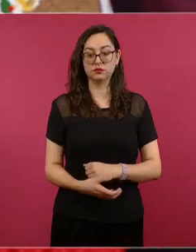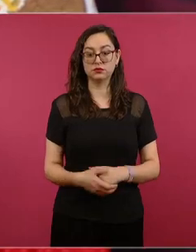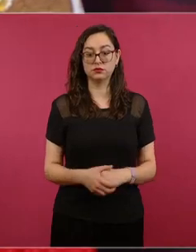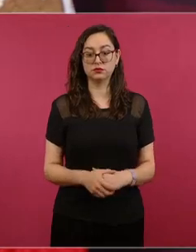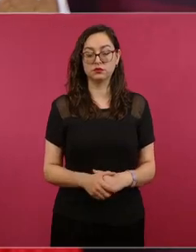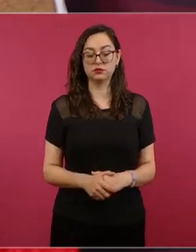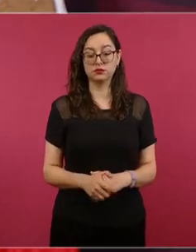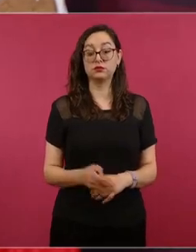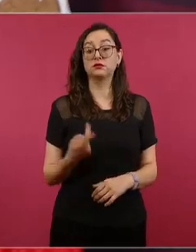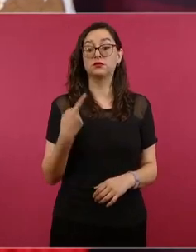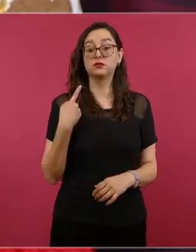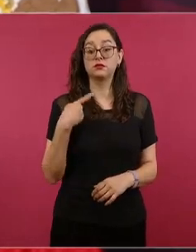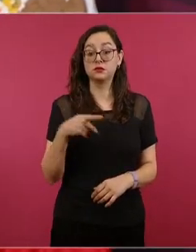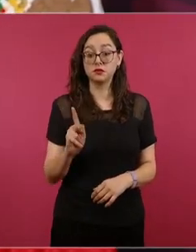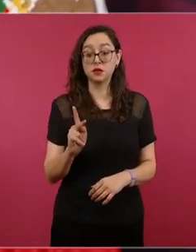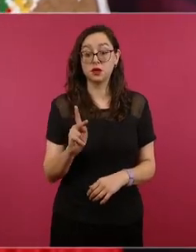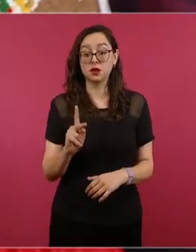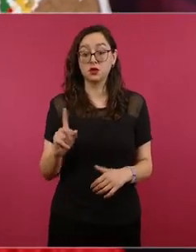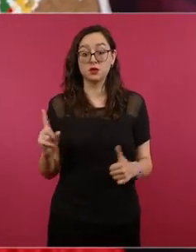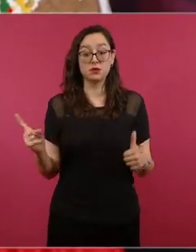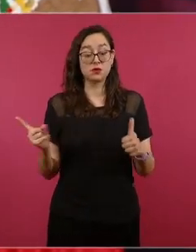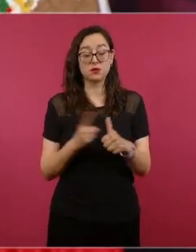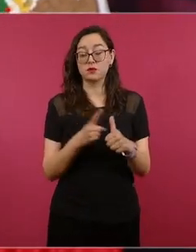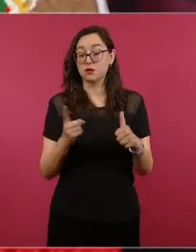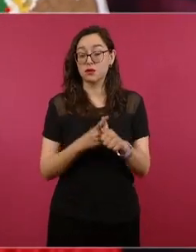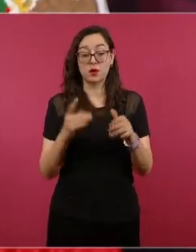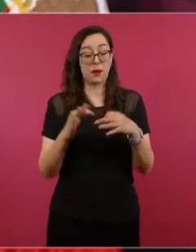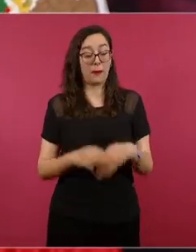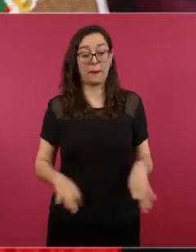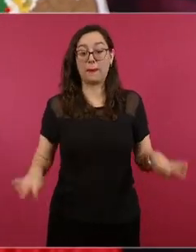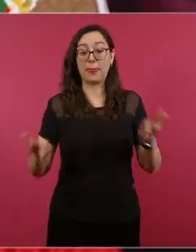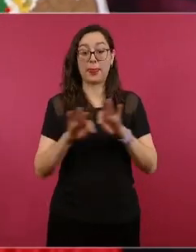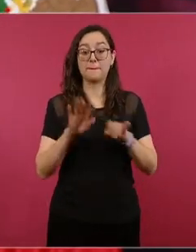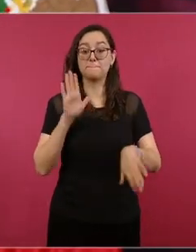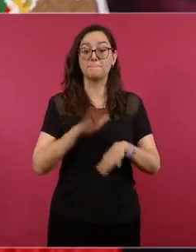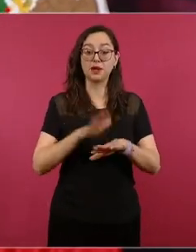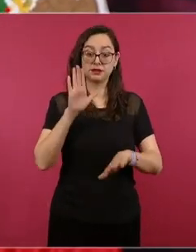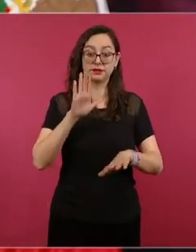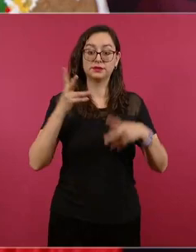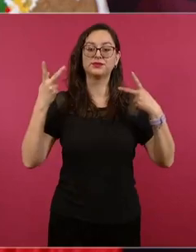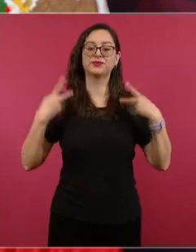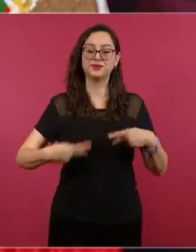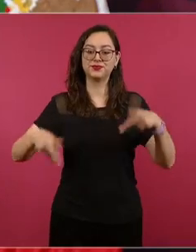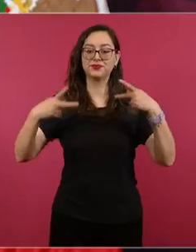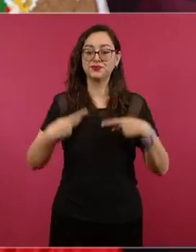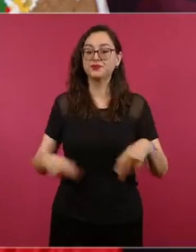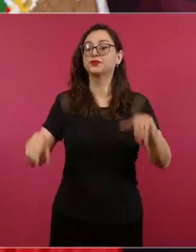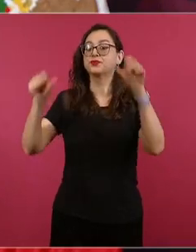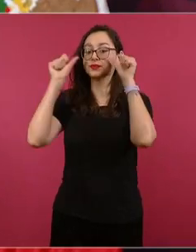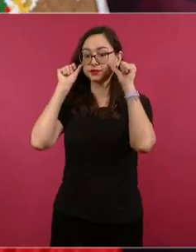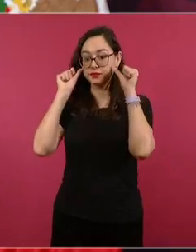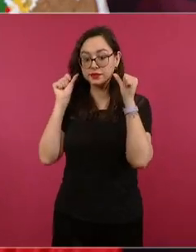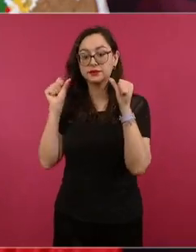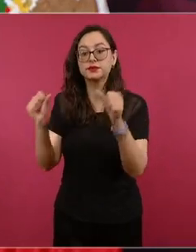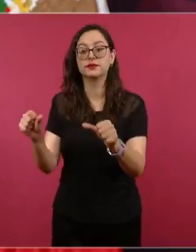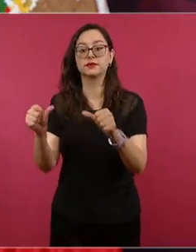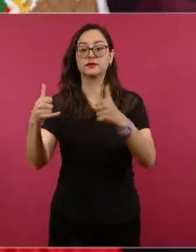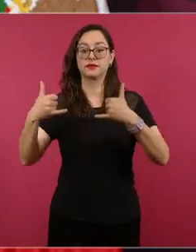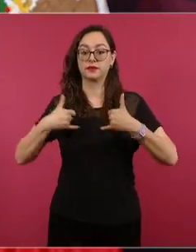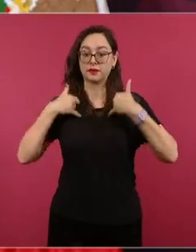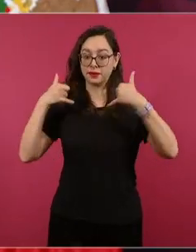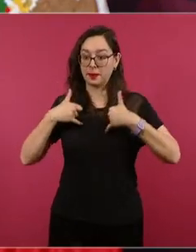lo que consideramos más importante es atender las causas. El que los